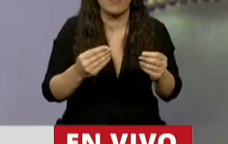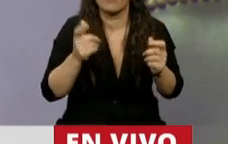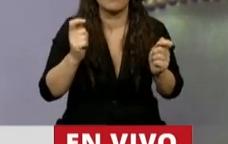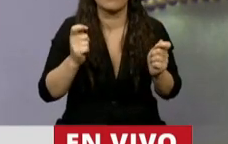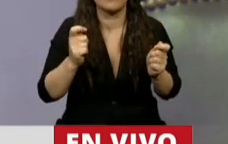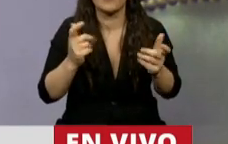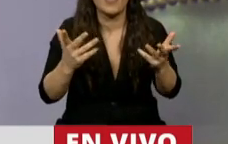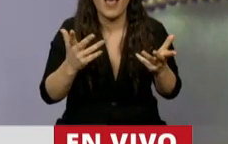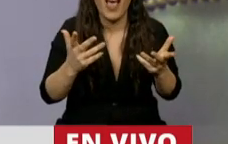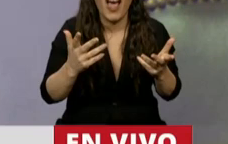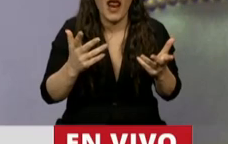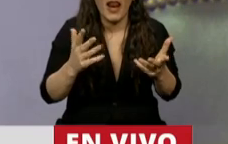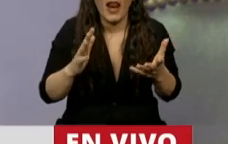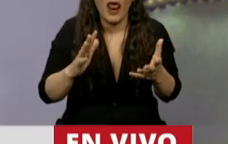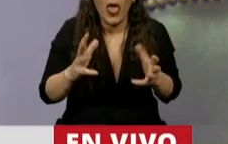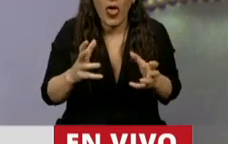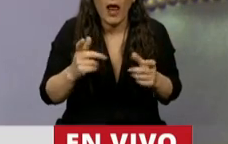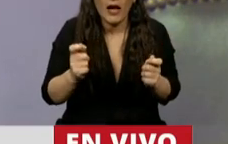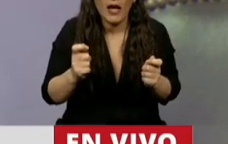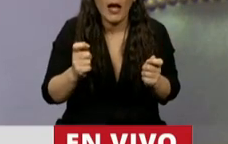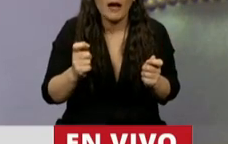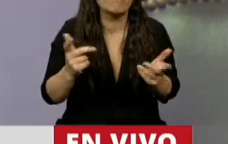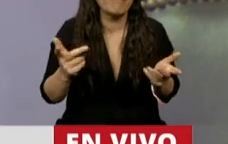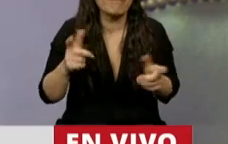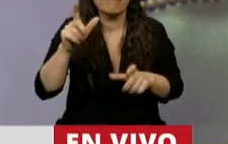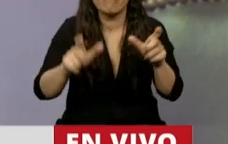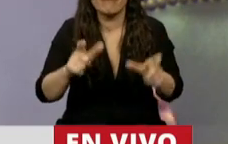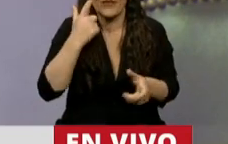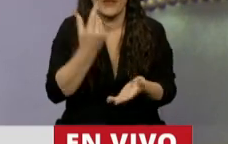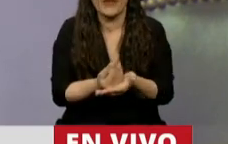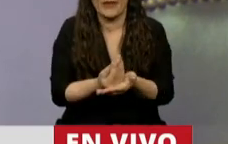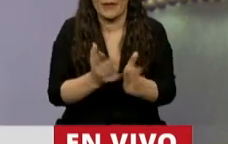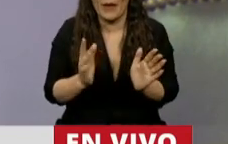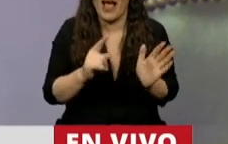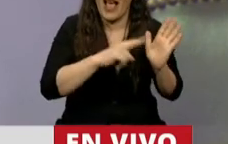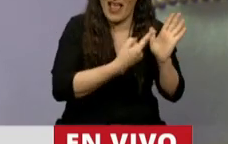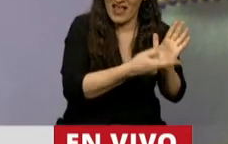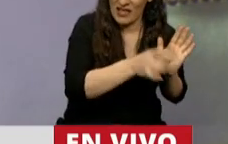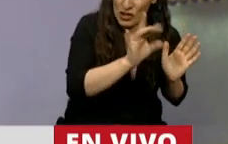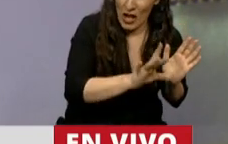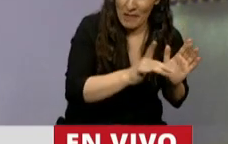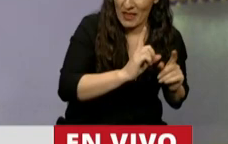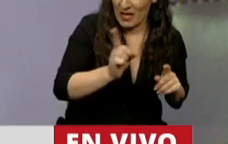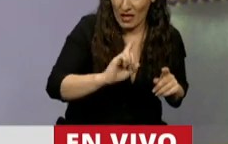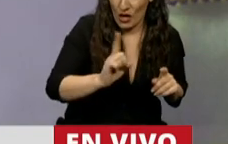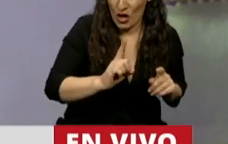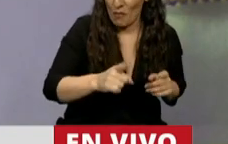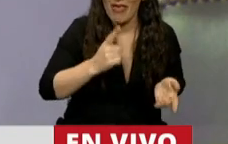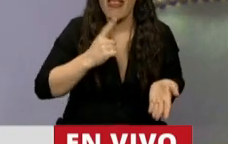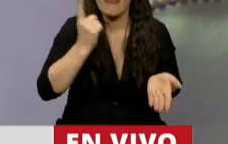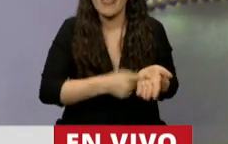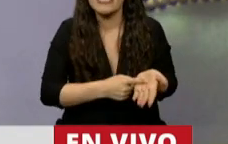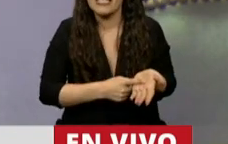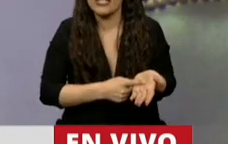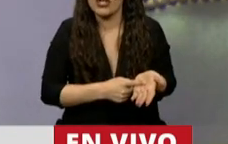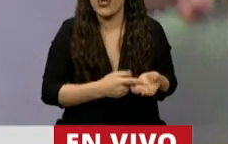las consecuencias? Los ciudadanos y las ciudadanas. En este caso, ni siquiera solo los porteños, porque esta medida, por